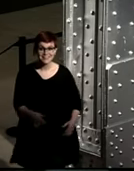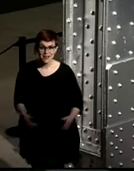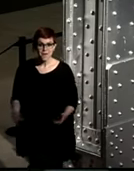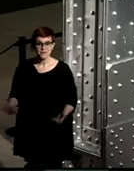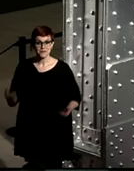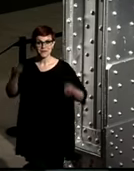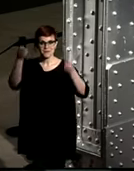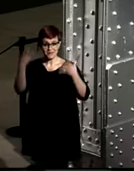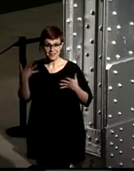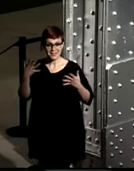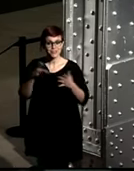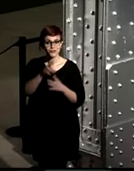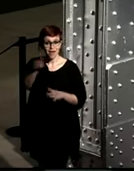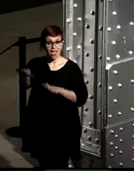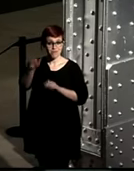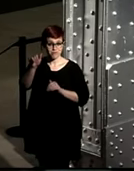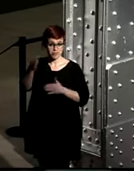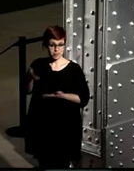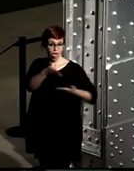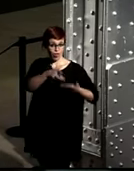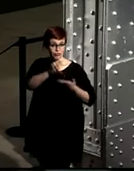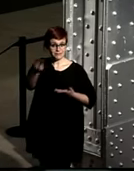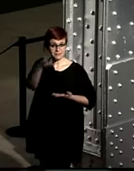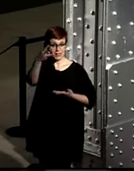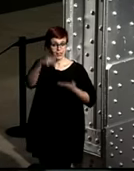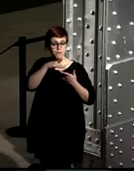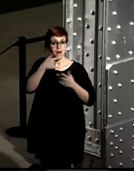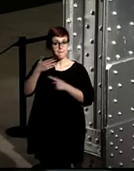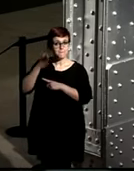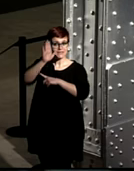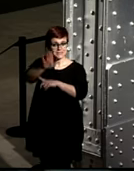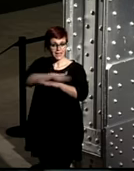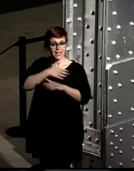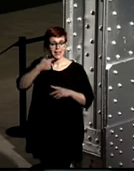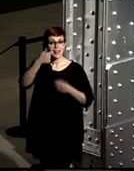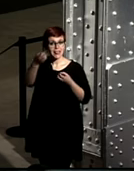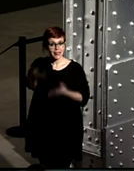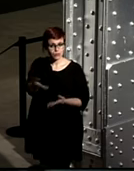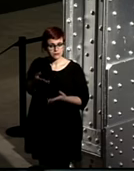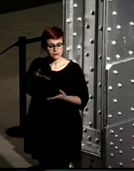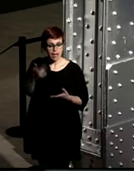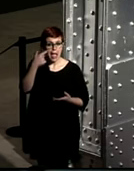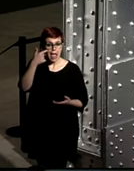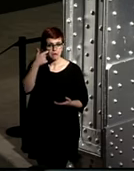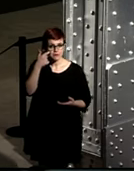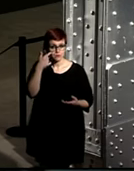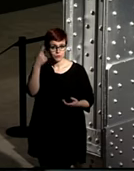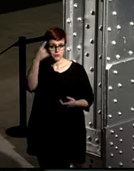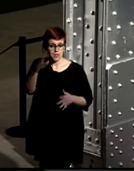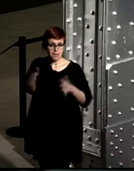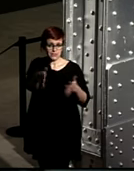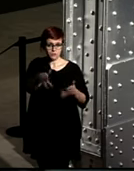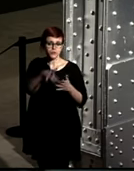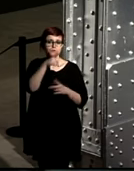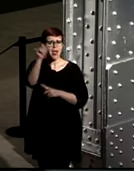Bueno, nuestro tercer invitado, para presentarle, me gustaría contaros, lo sabemos porque seguimos más o menos todos